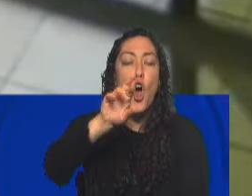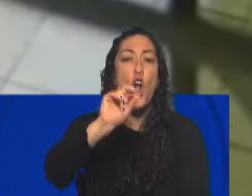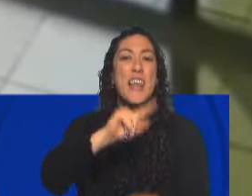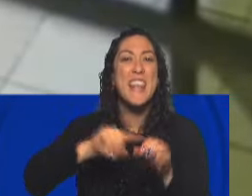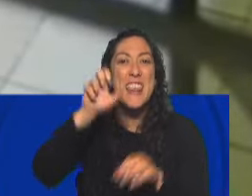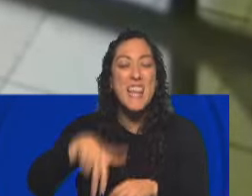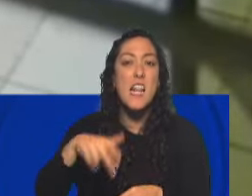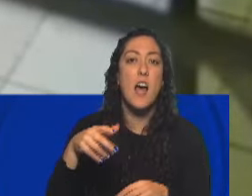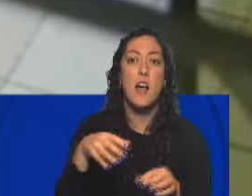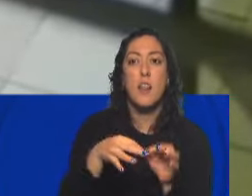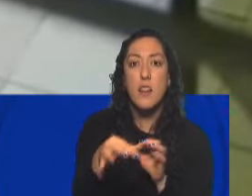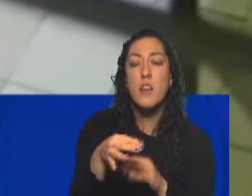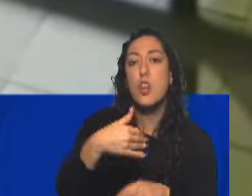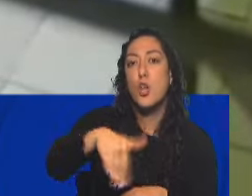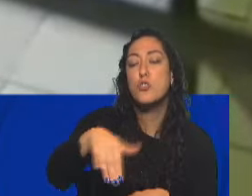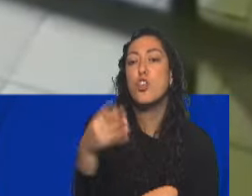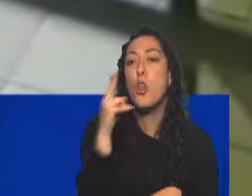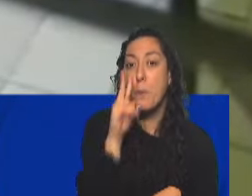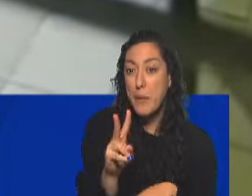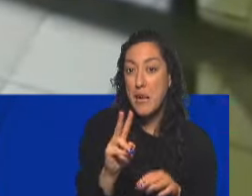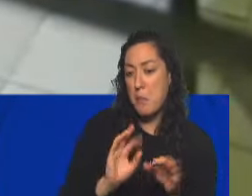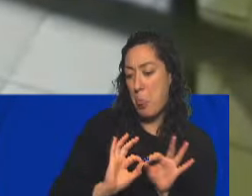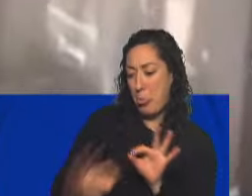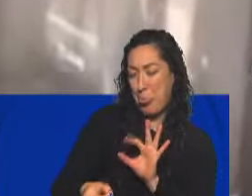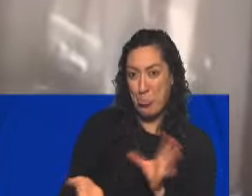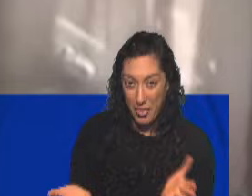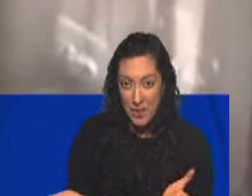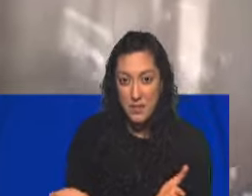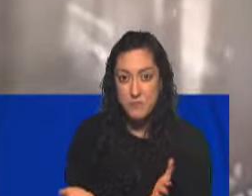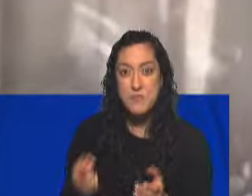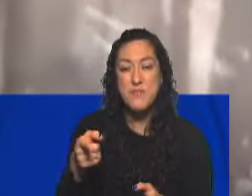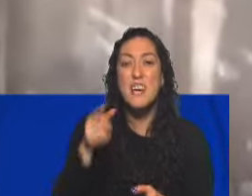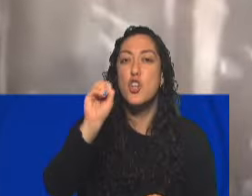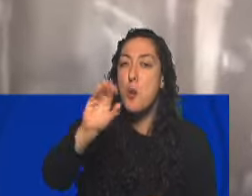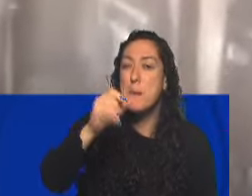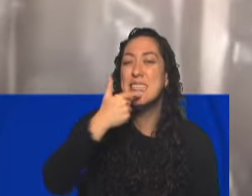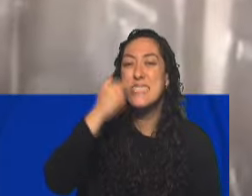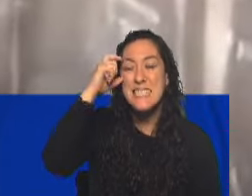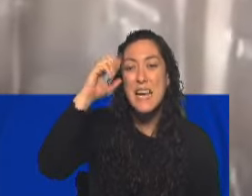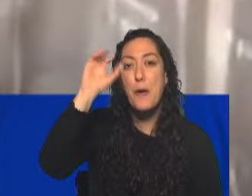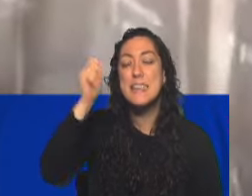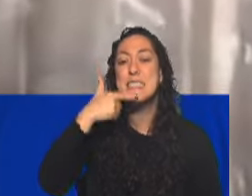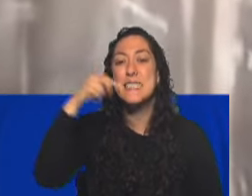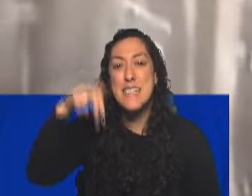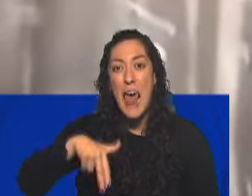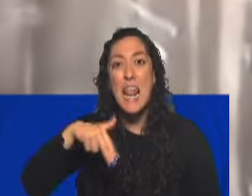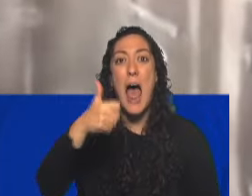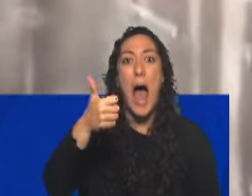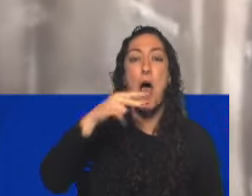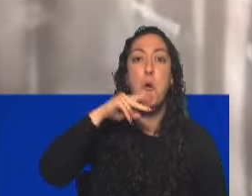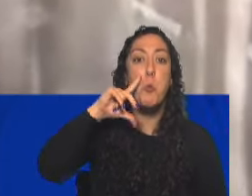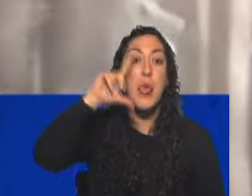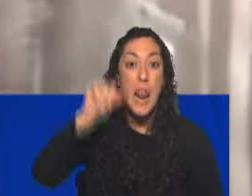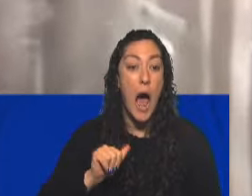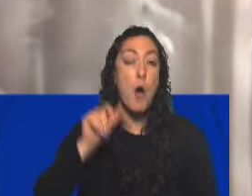unas cuadras del asesinato. Fue identificado como Sebastián Nicolás Ávila, quien tras su